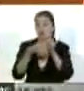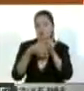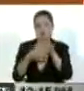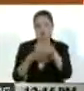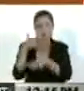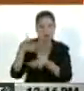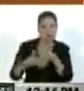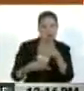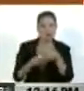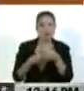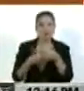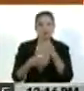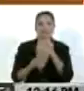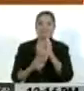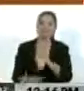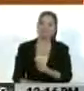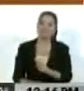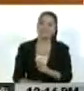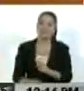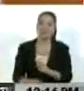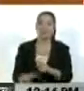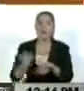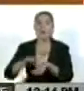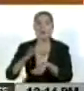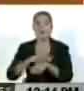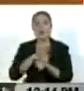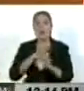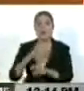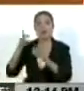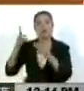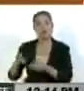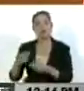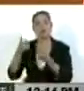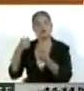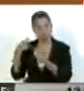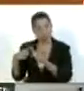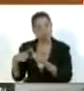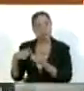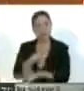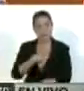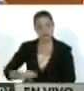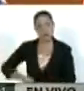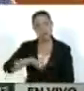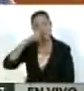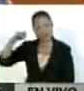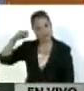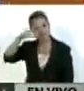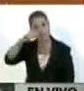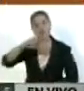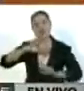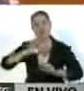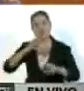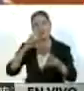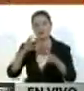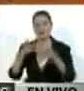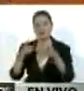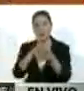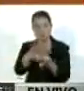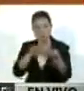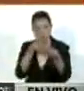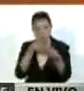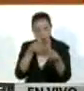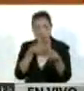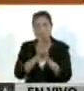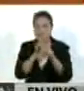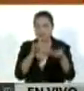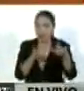la respuesta a las decisiones acertadas de nuestro presidente Nicolás Maduro Moro, en una respuesta a la guerra económica que ya venían con